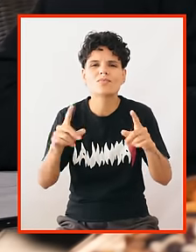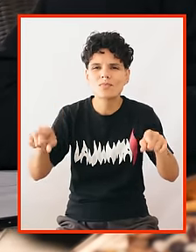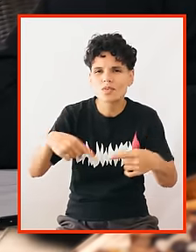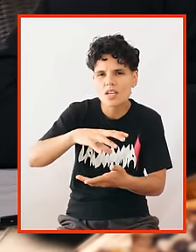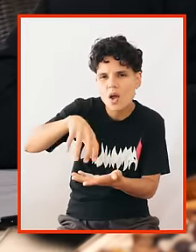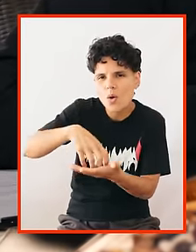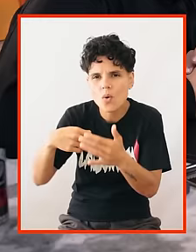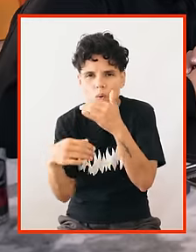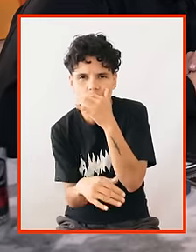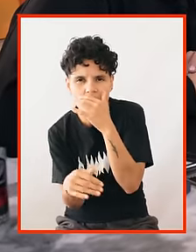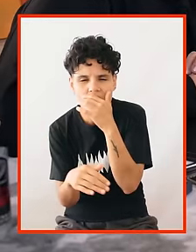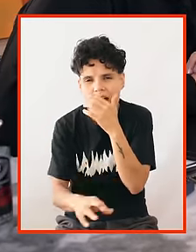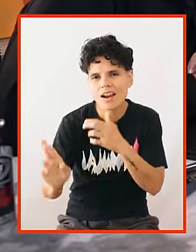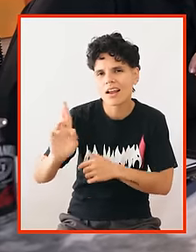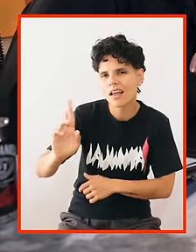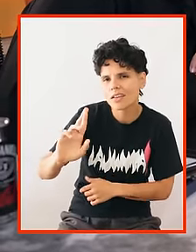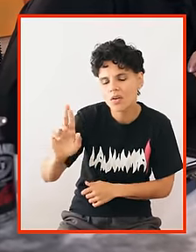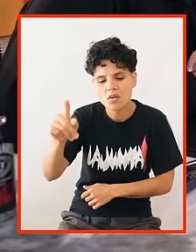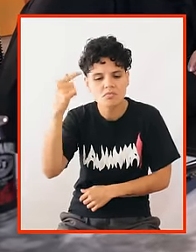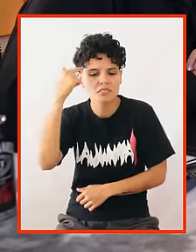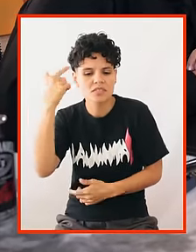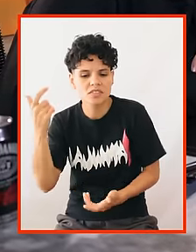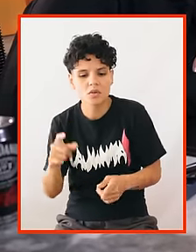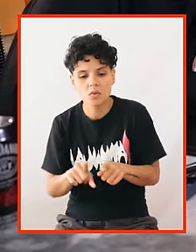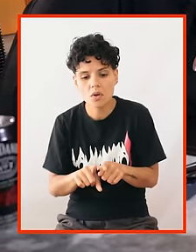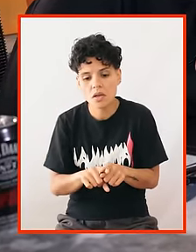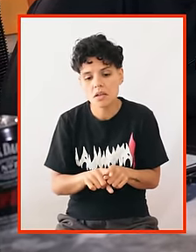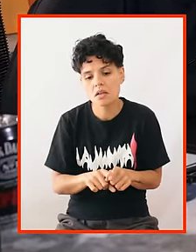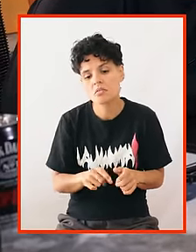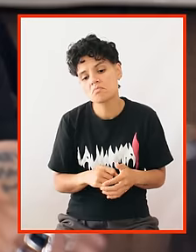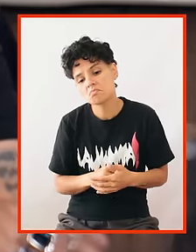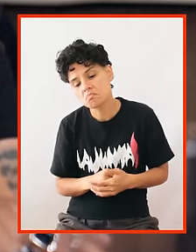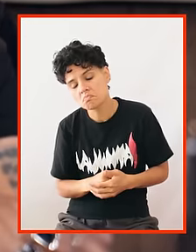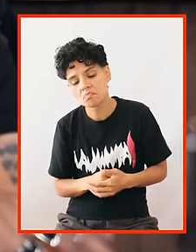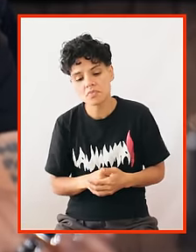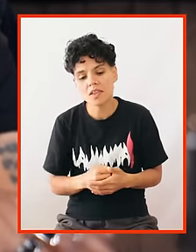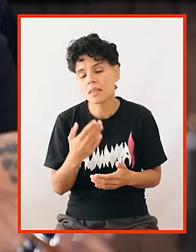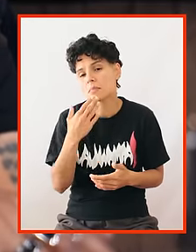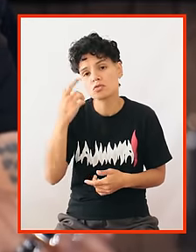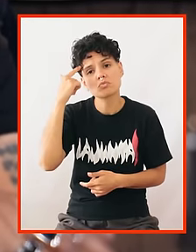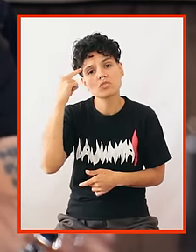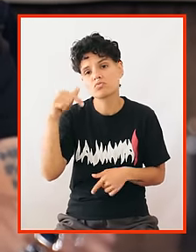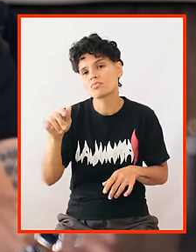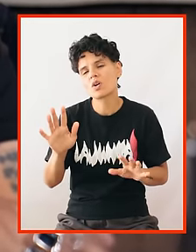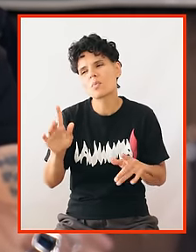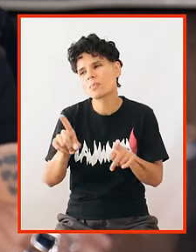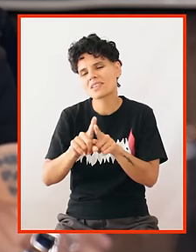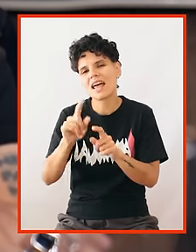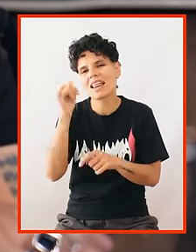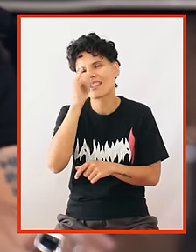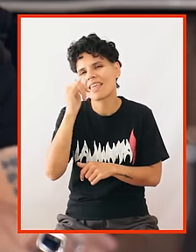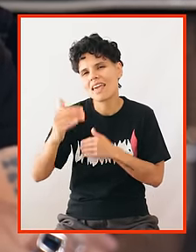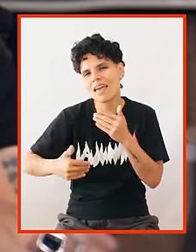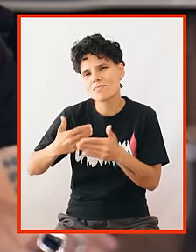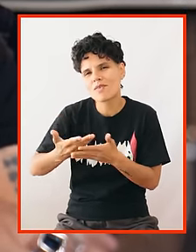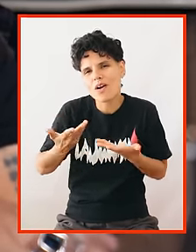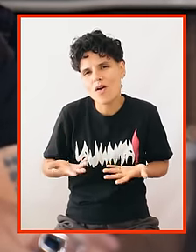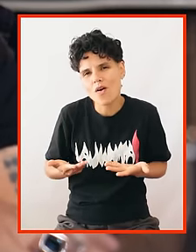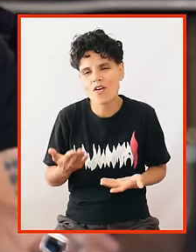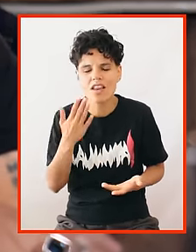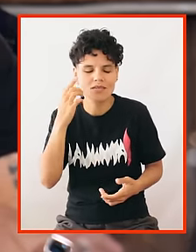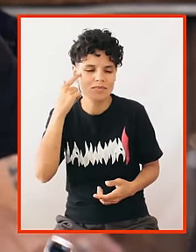onda? Puta, también es como un producto de la época también, como de muchas cosas, de